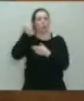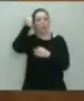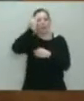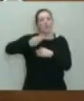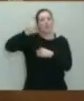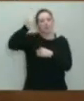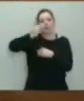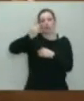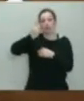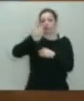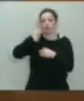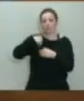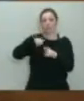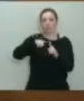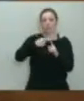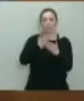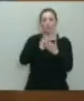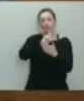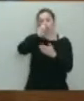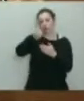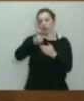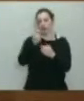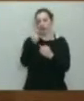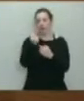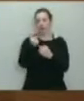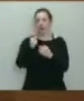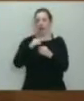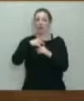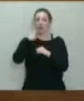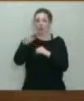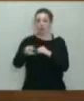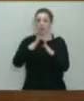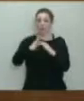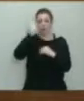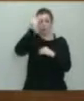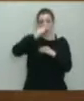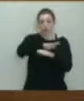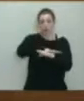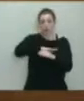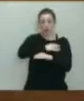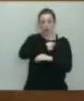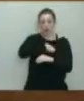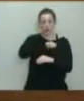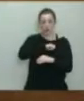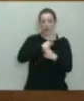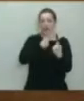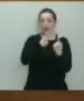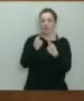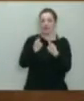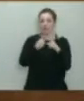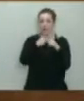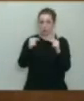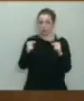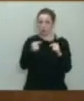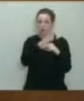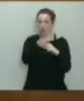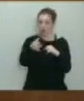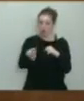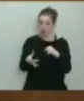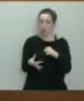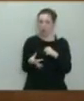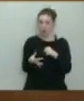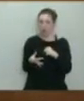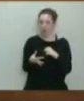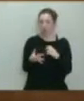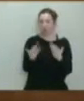si están interpuestas, pero por otra cantidad adicional. Pero, en todo caso, cuando el Gobierno de España le debe a Asturias esa cantidad de dinero,